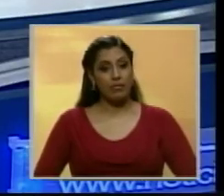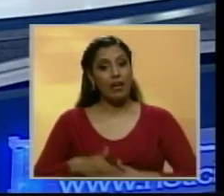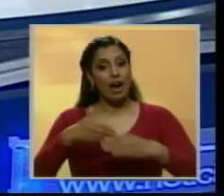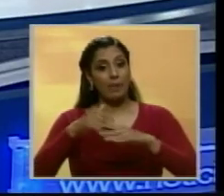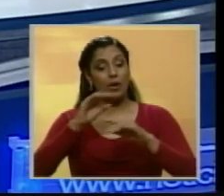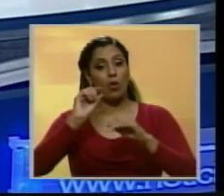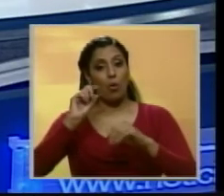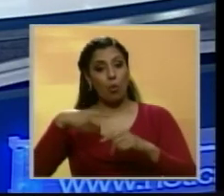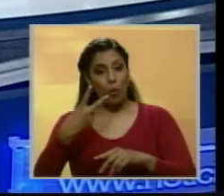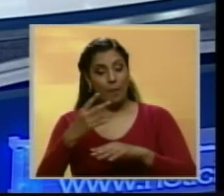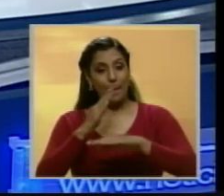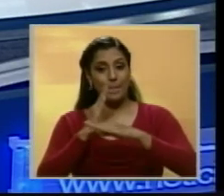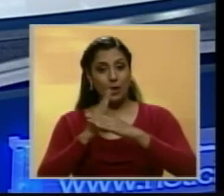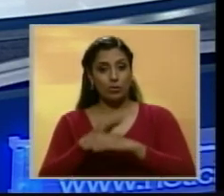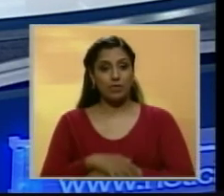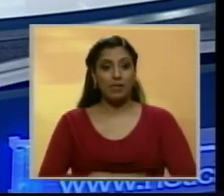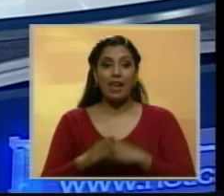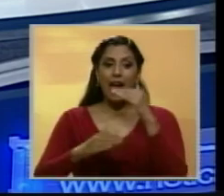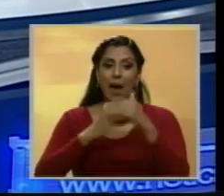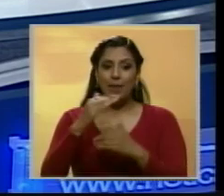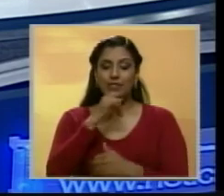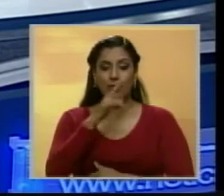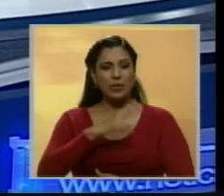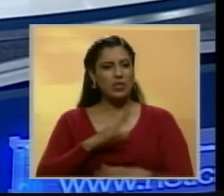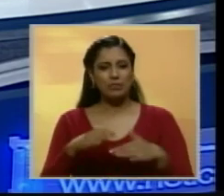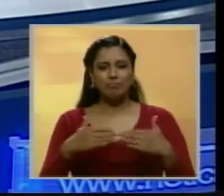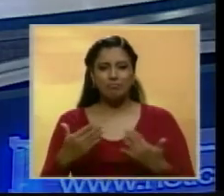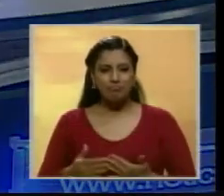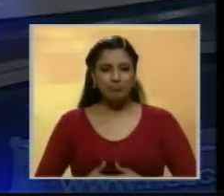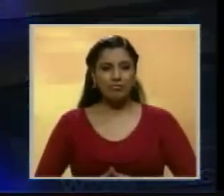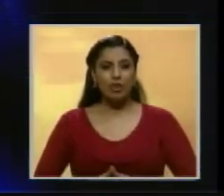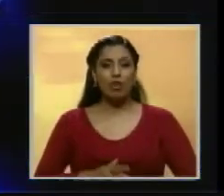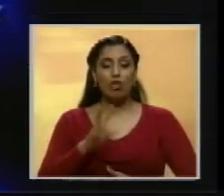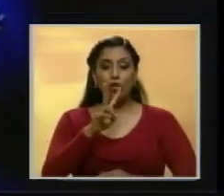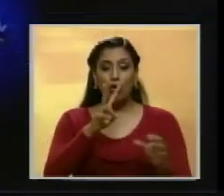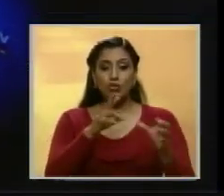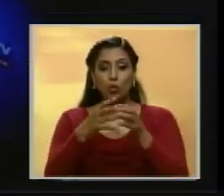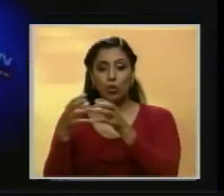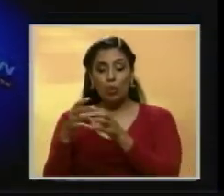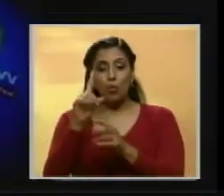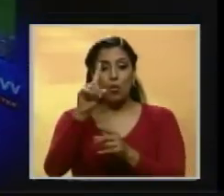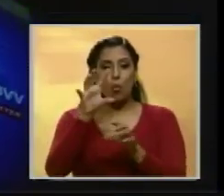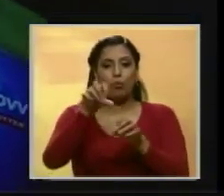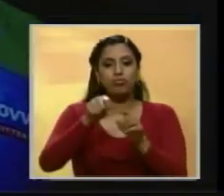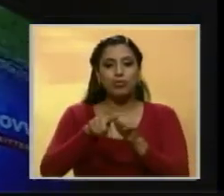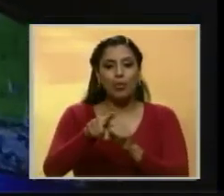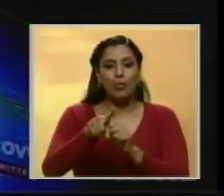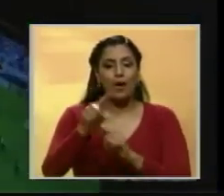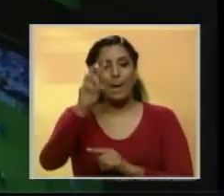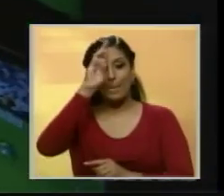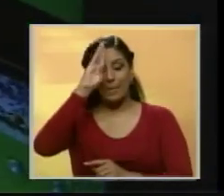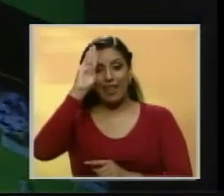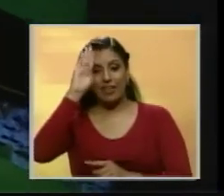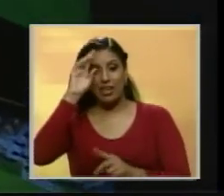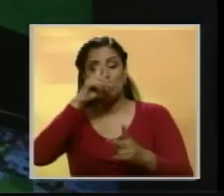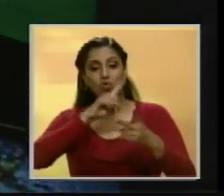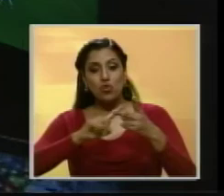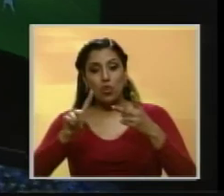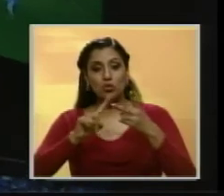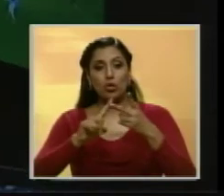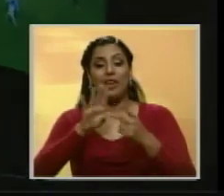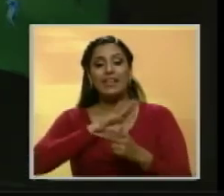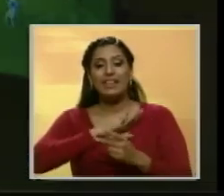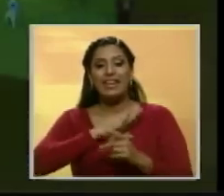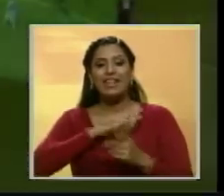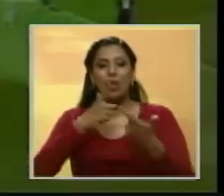Amigos, momento de hacer una nueva pausa. Más adelante en Noticiero Venevisión. 2 equipos y un cupo. Real Madrid y Manchester City